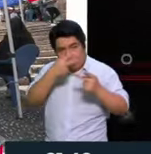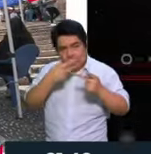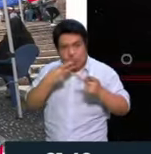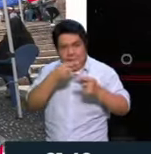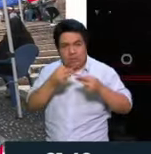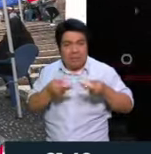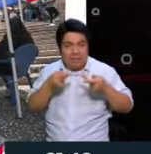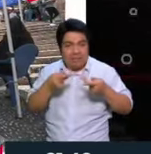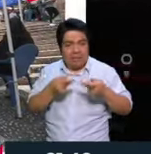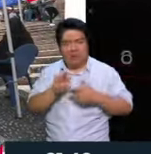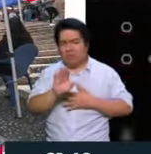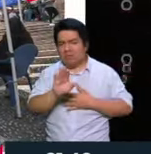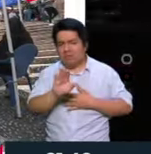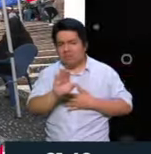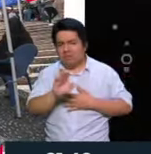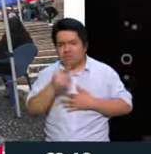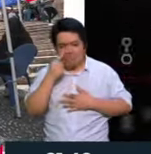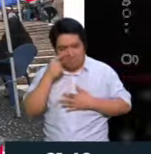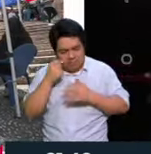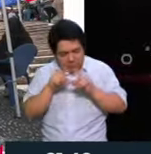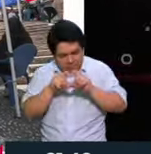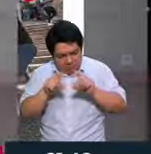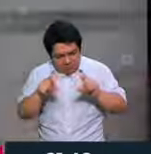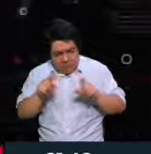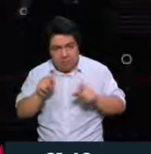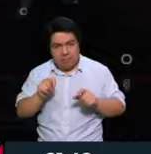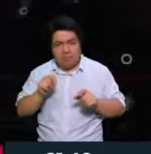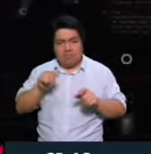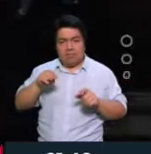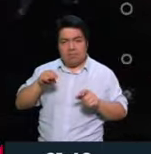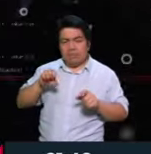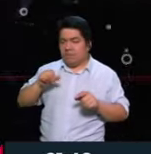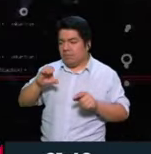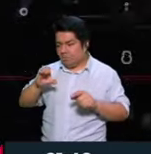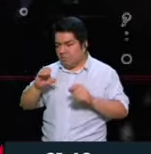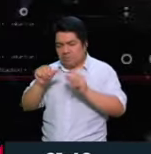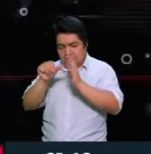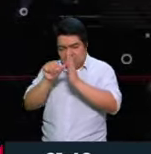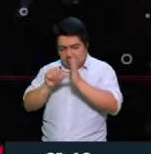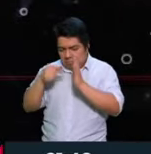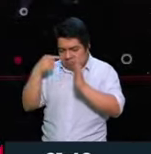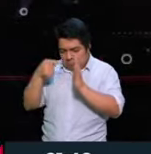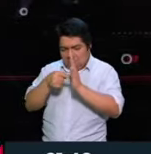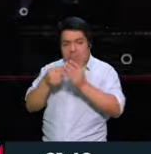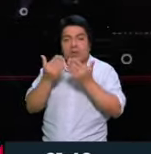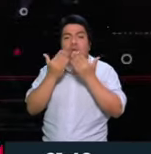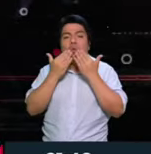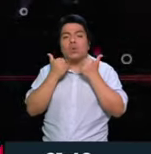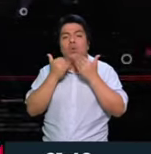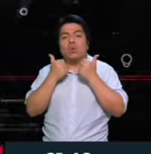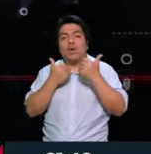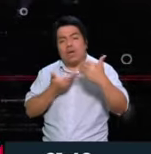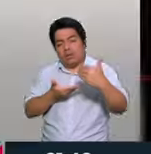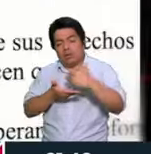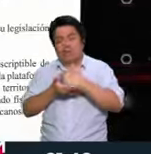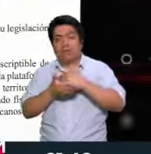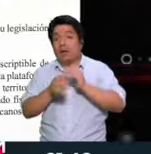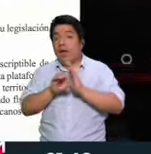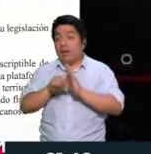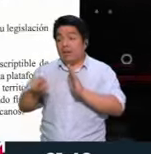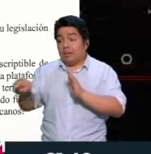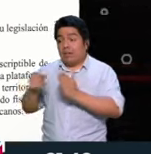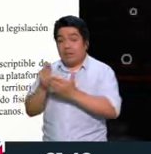países. Sin embargo, en el texto del TEMEC no se establece cláusula de intervención. Por el contrario, en el capítulo